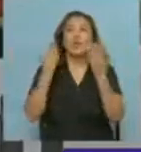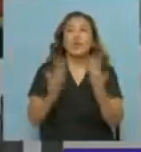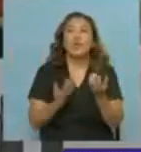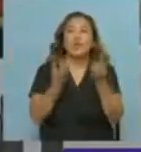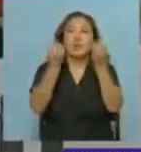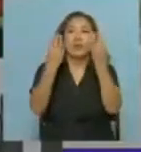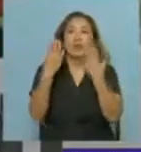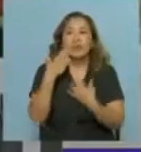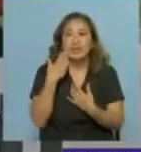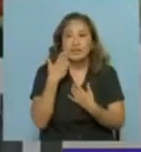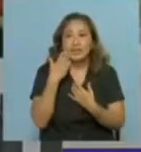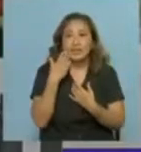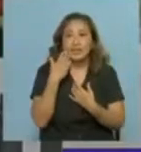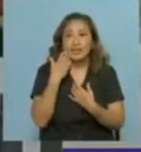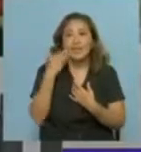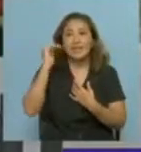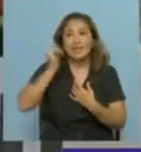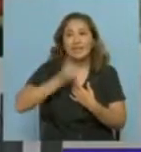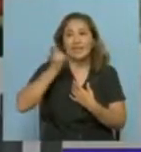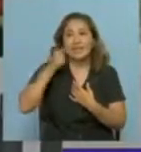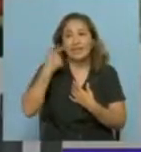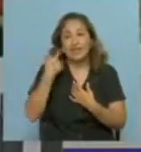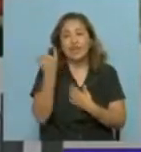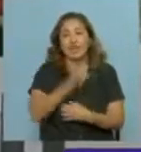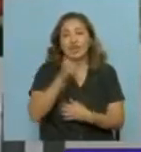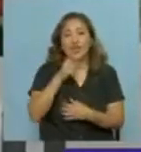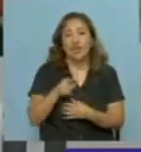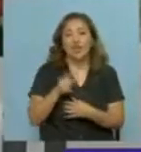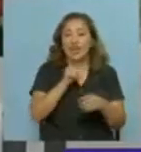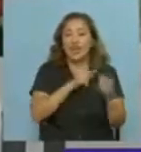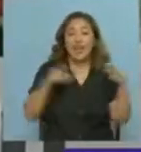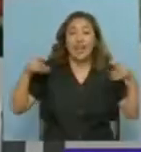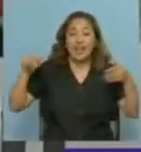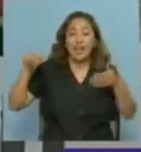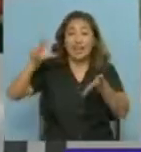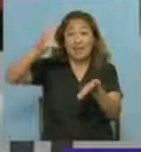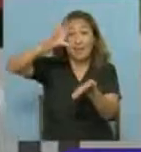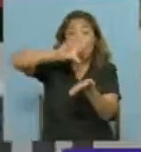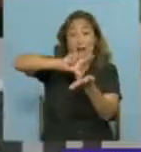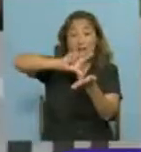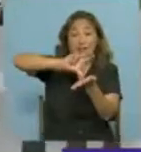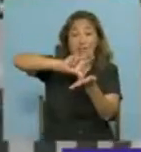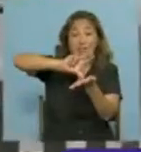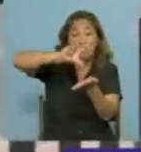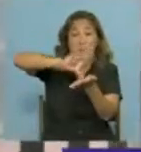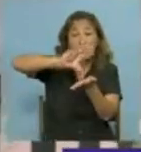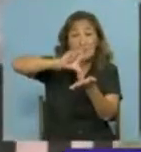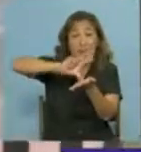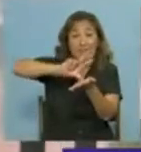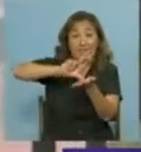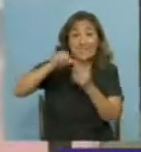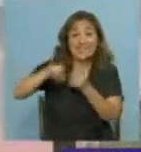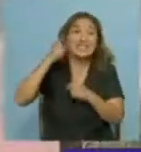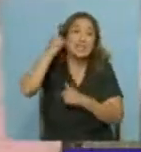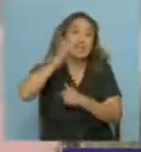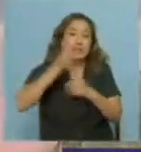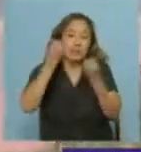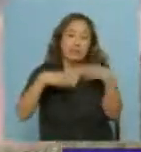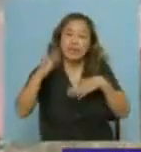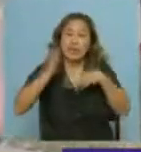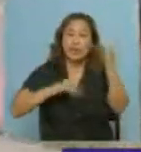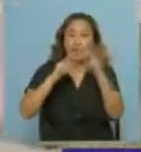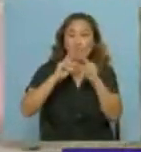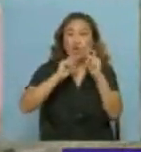que muy buenas tardes a todos. Es así, estamos aquí en el extremo norte del Parque San Martín, donde comenzaron con obras